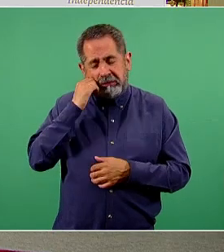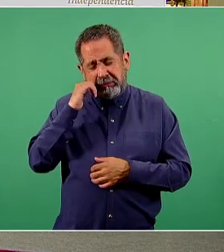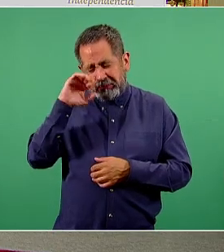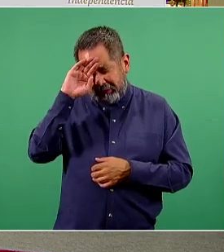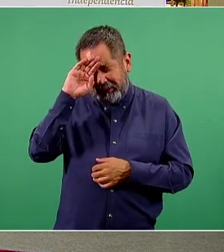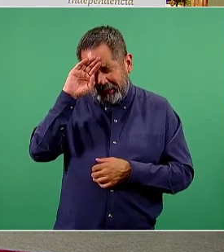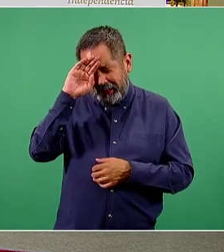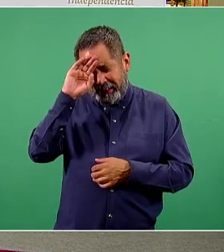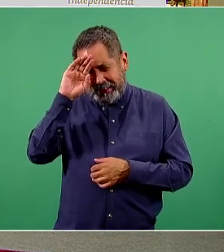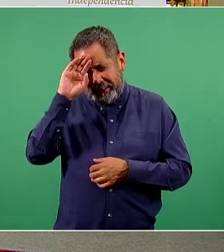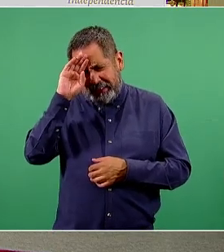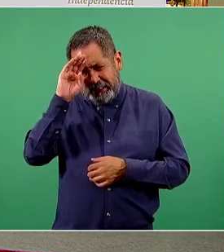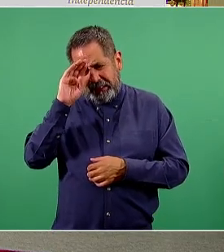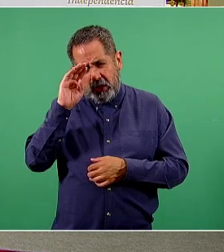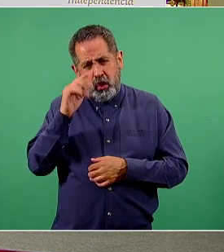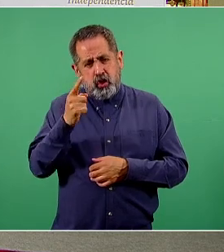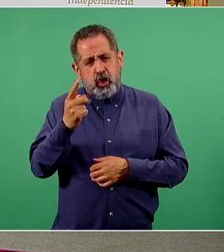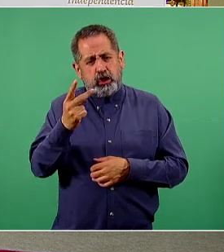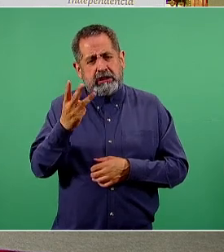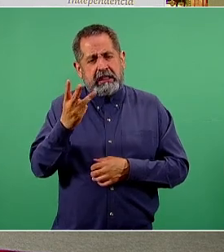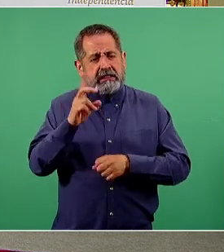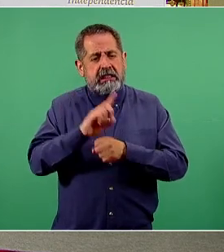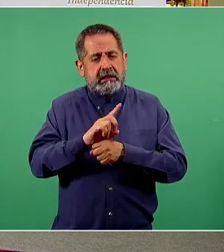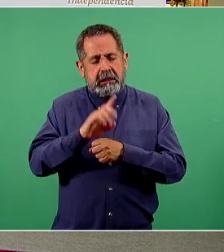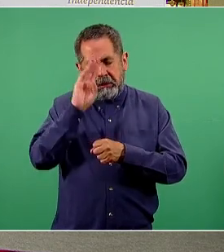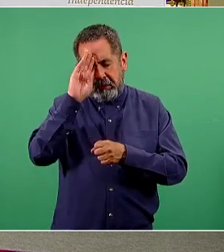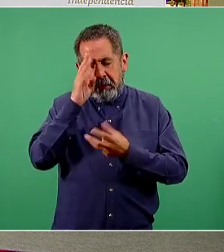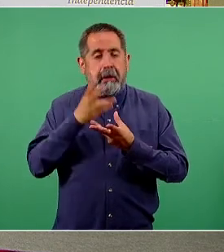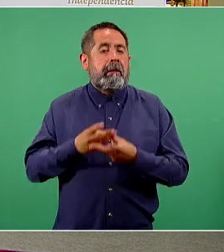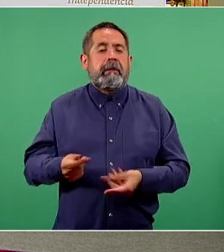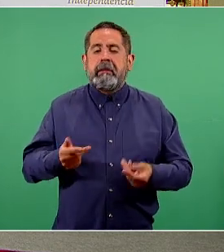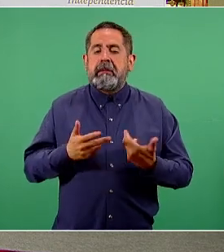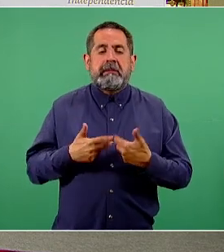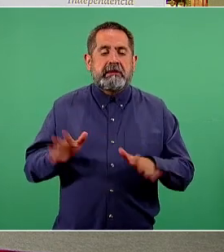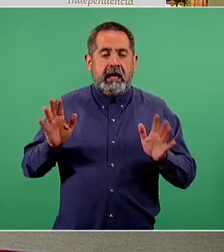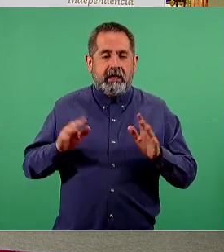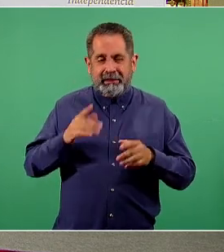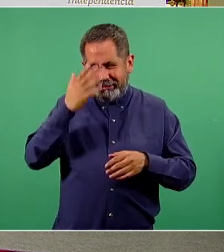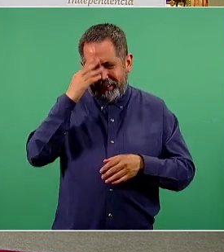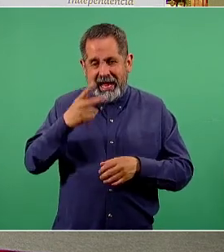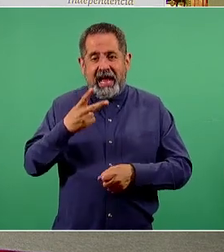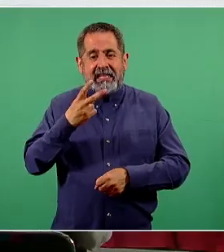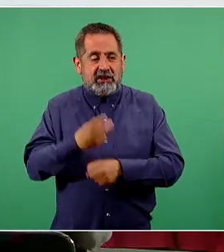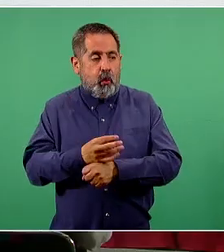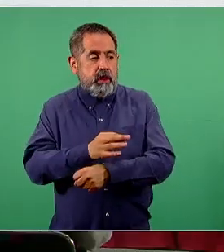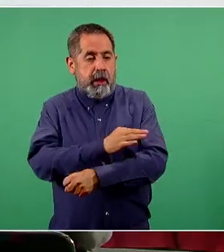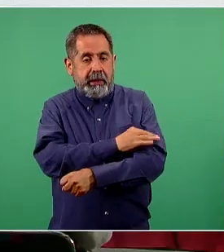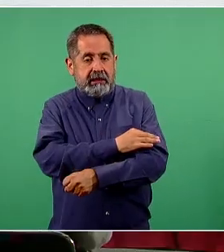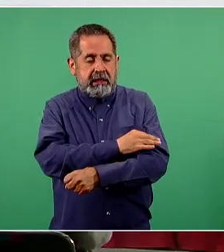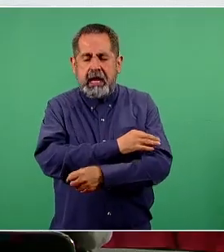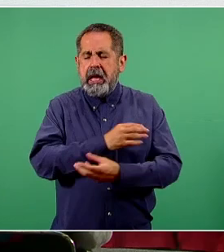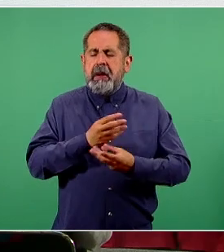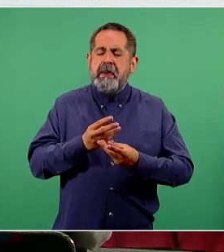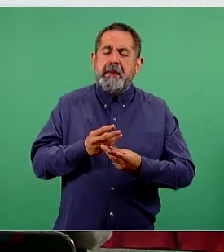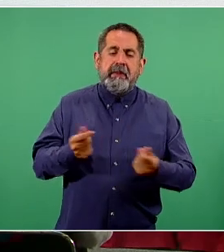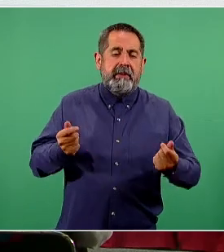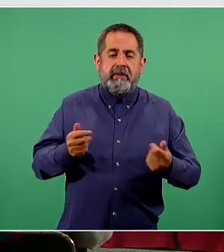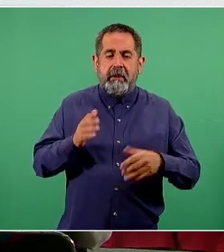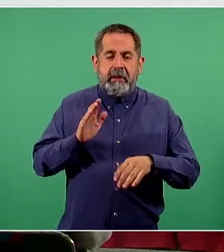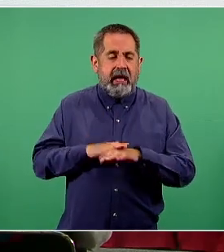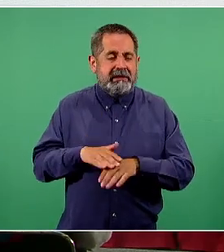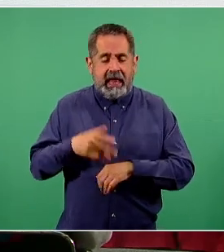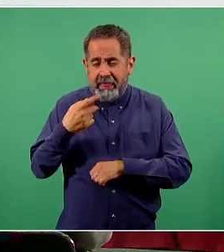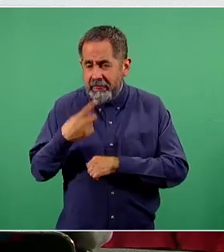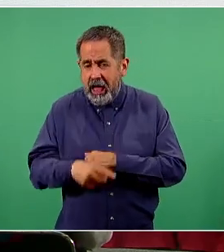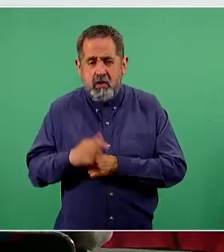de los síntomas que aparece con mayor frecuencia, sobre todo en personas en la segunda dosis, pero se resuelve espontáneamente, no deja daño